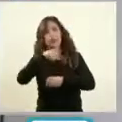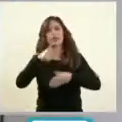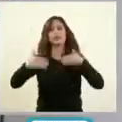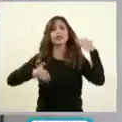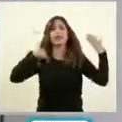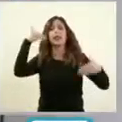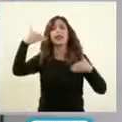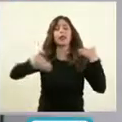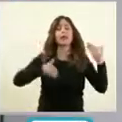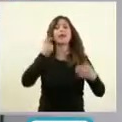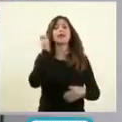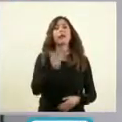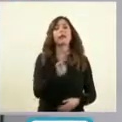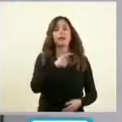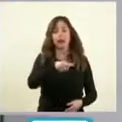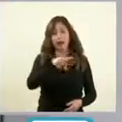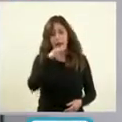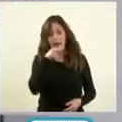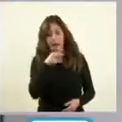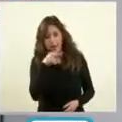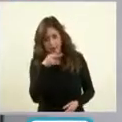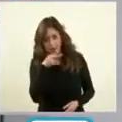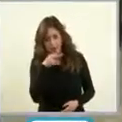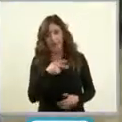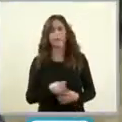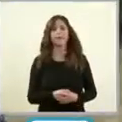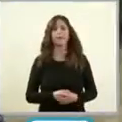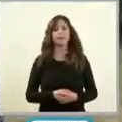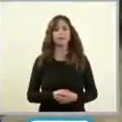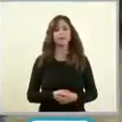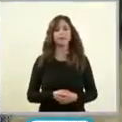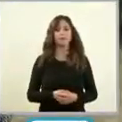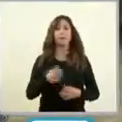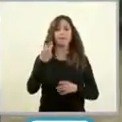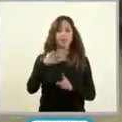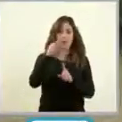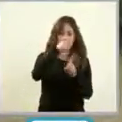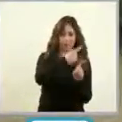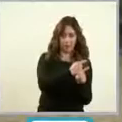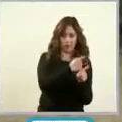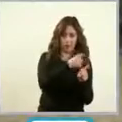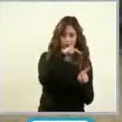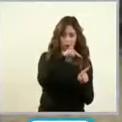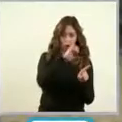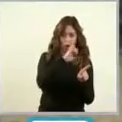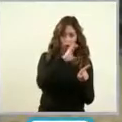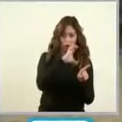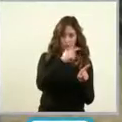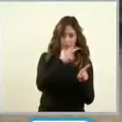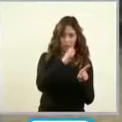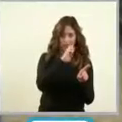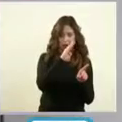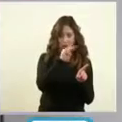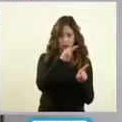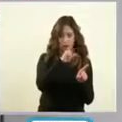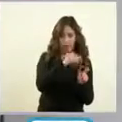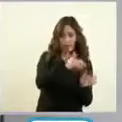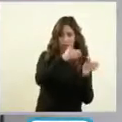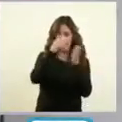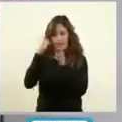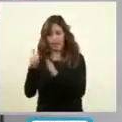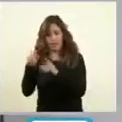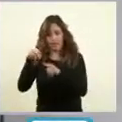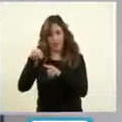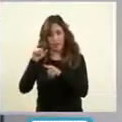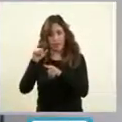central de la Navidad, justamente, más bien de la Nochebuena, pasando a Navidad, es la misa de gallo. Ah, claro. La misa de